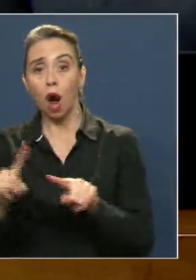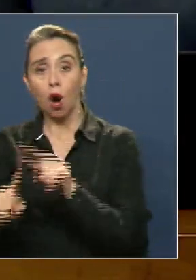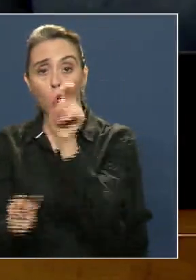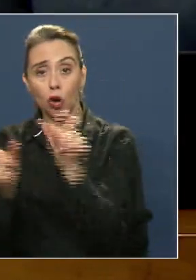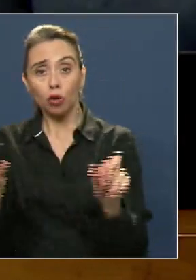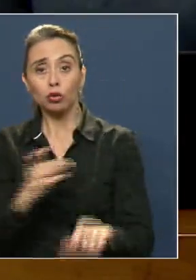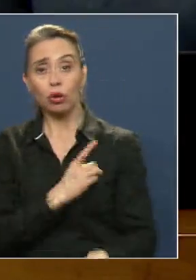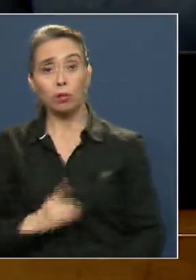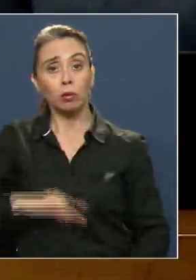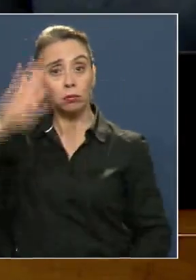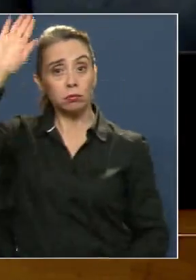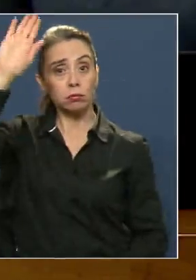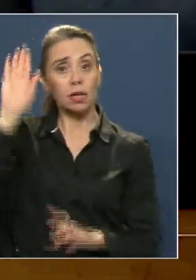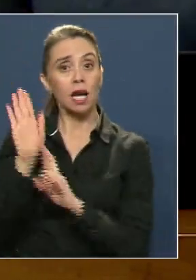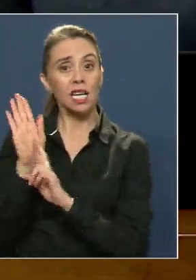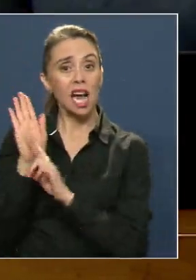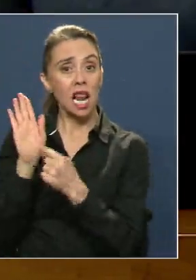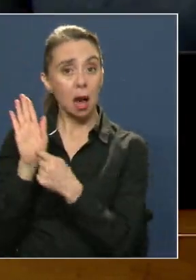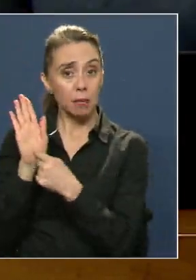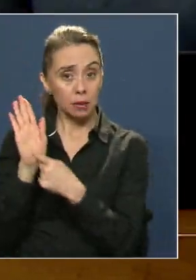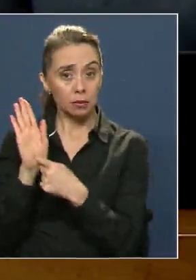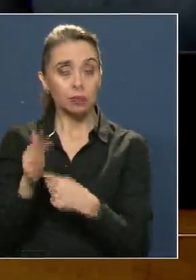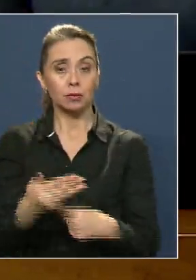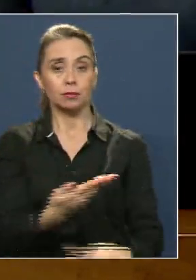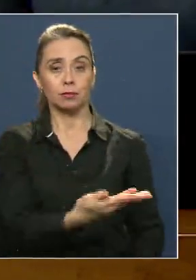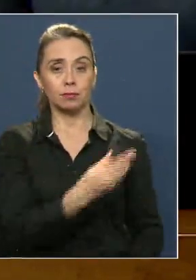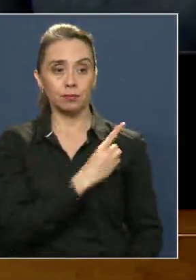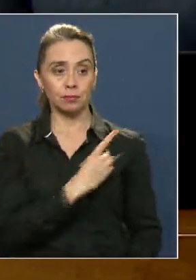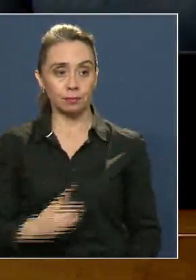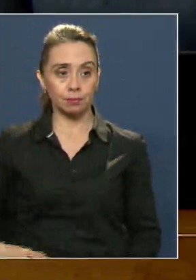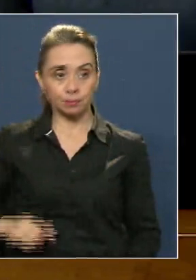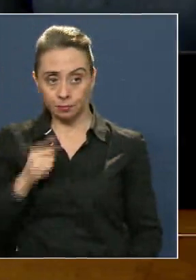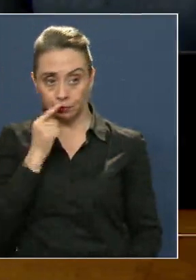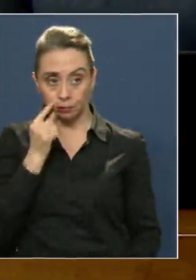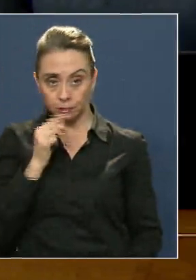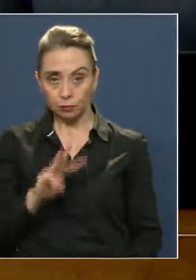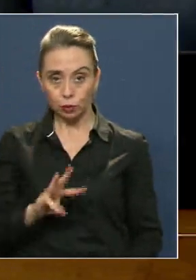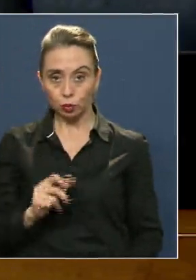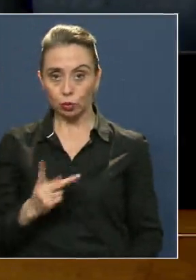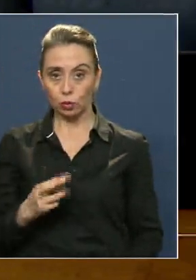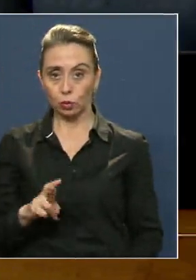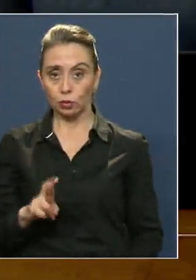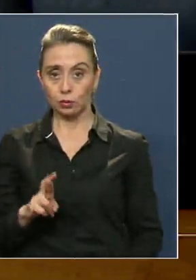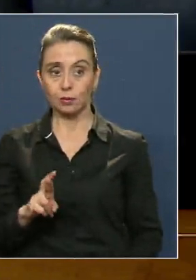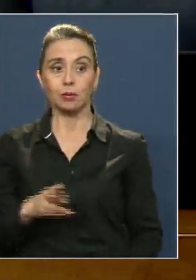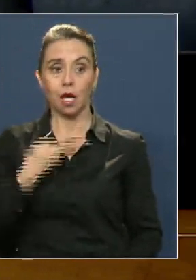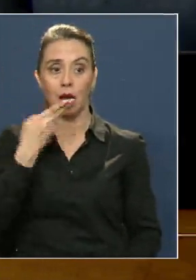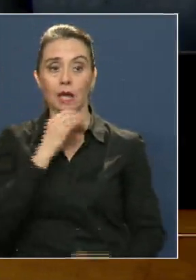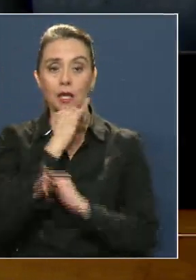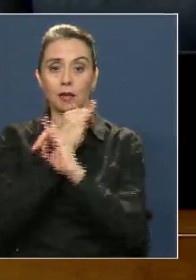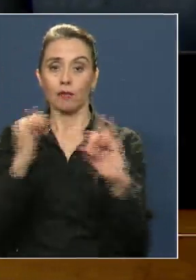de reglamento, tiene la palabra honorable diputado don Matías Walker para informar del proyecto.